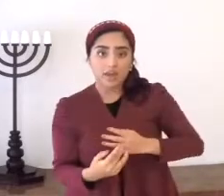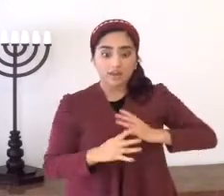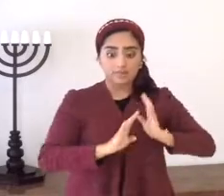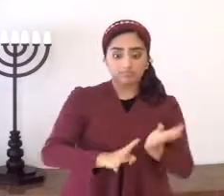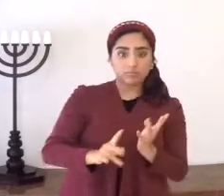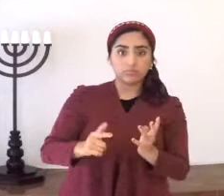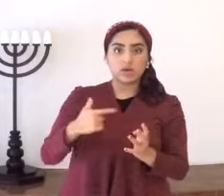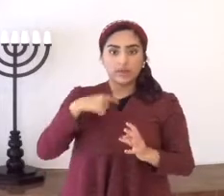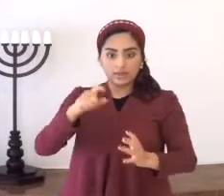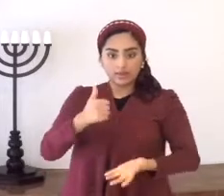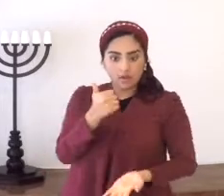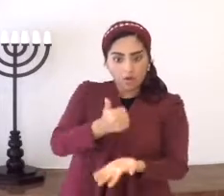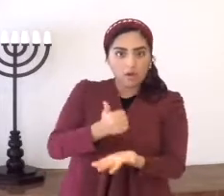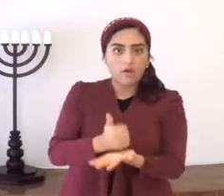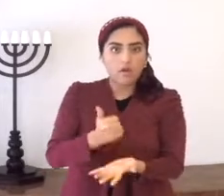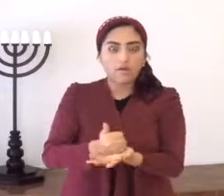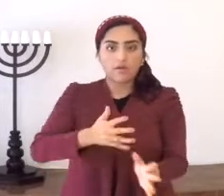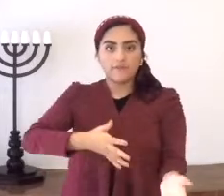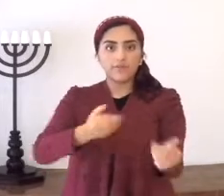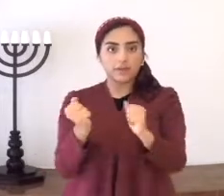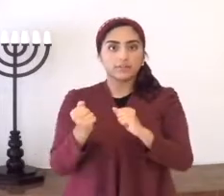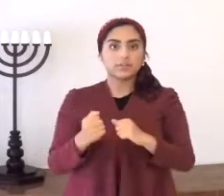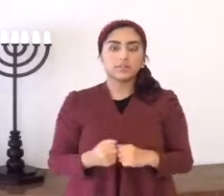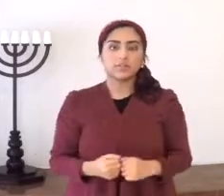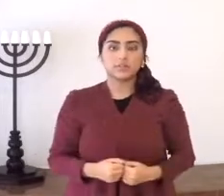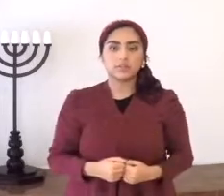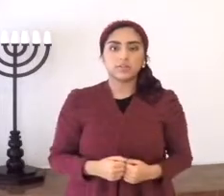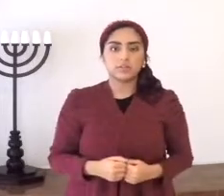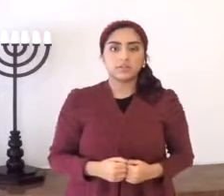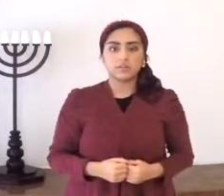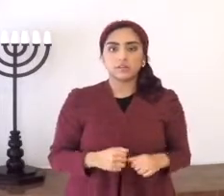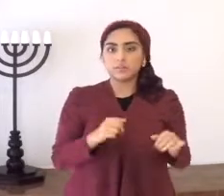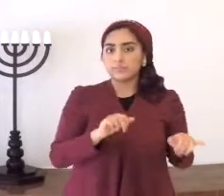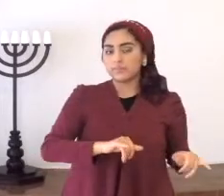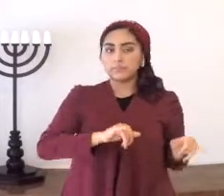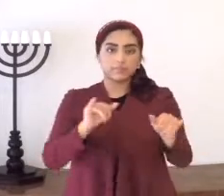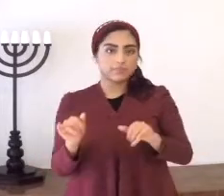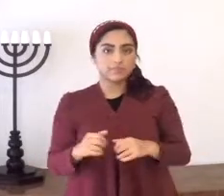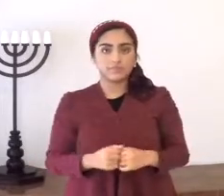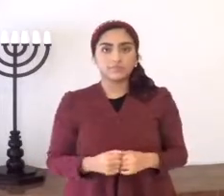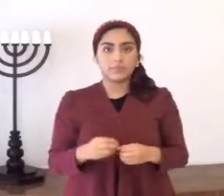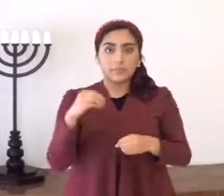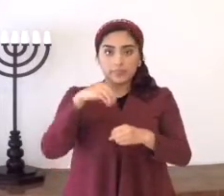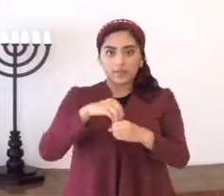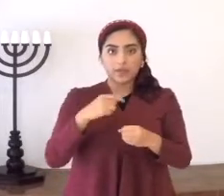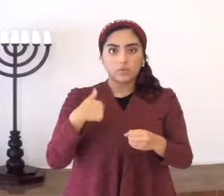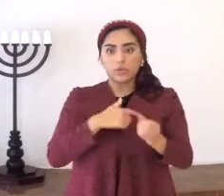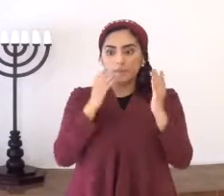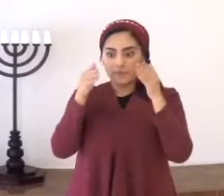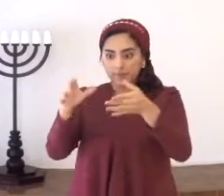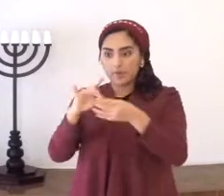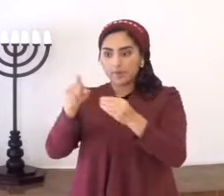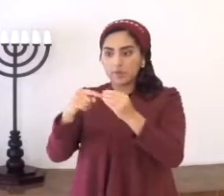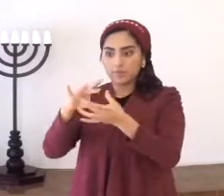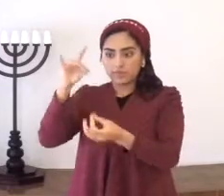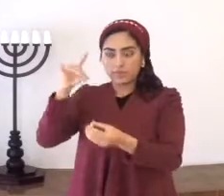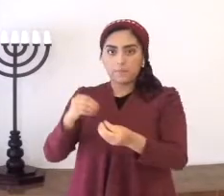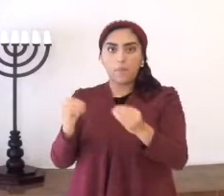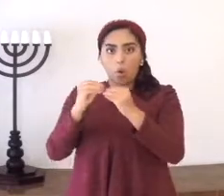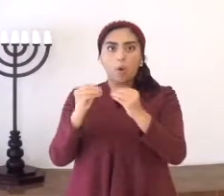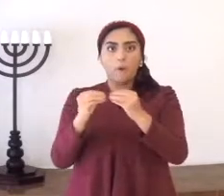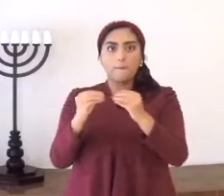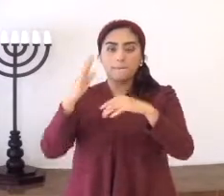está desangrando y ponerle un torniquete rápido, ¿qué no será en el